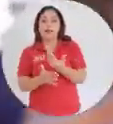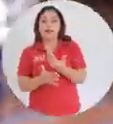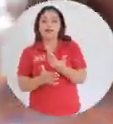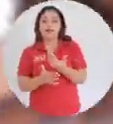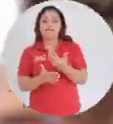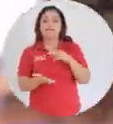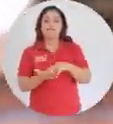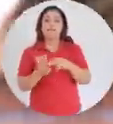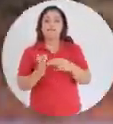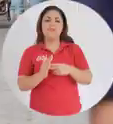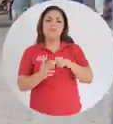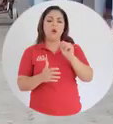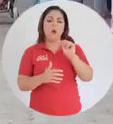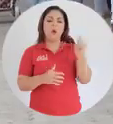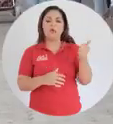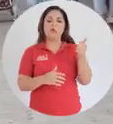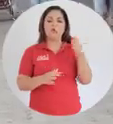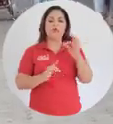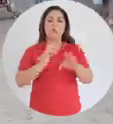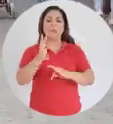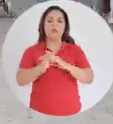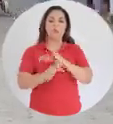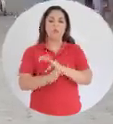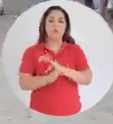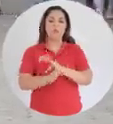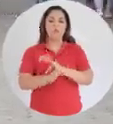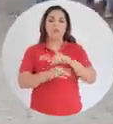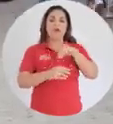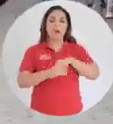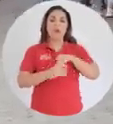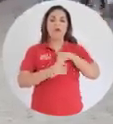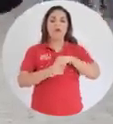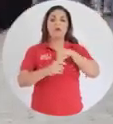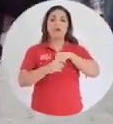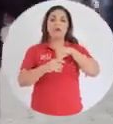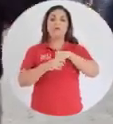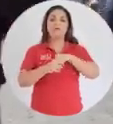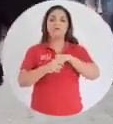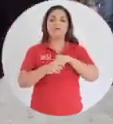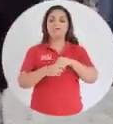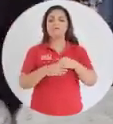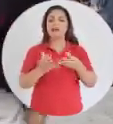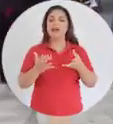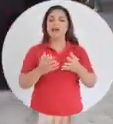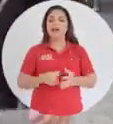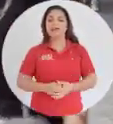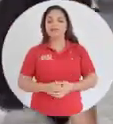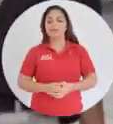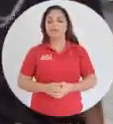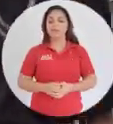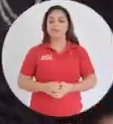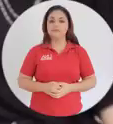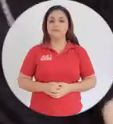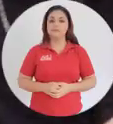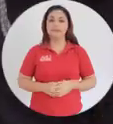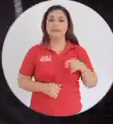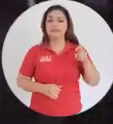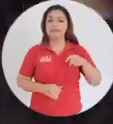base de otro tipo de acumulación que necesariamente